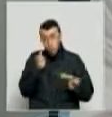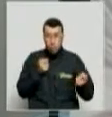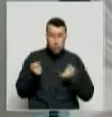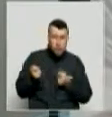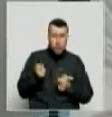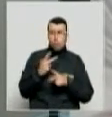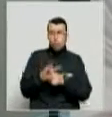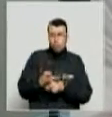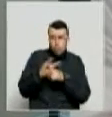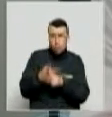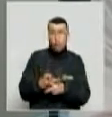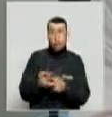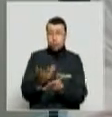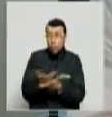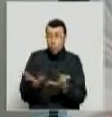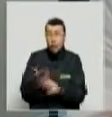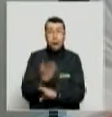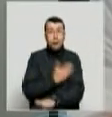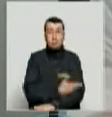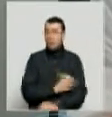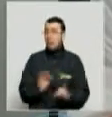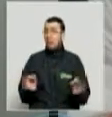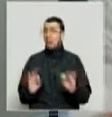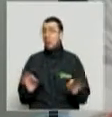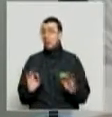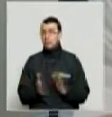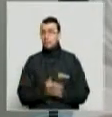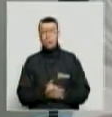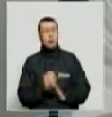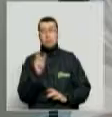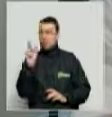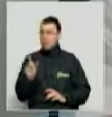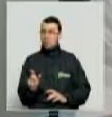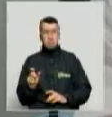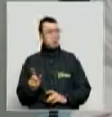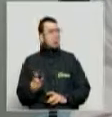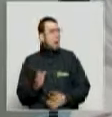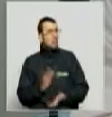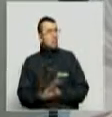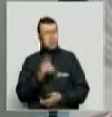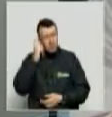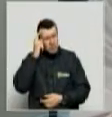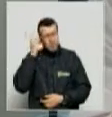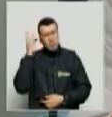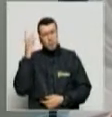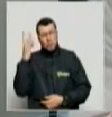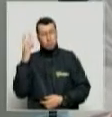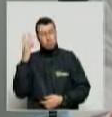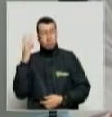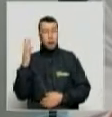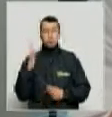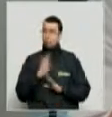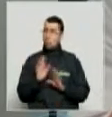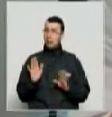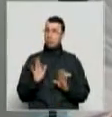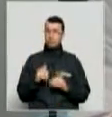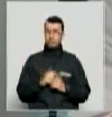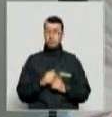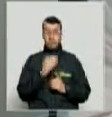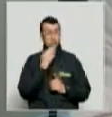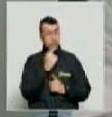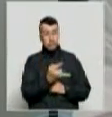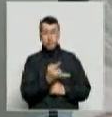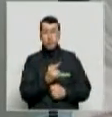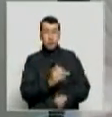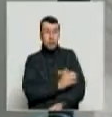médicos preventivos, no los hay. La persona se tranquiliza, fue un dolor de cabeza, me pasó, porque la presión arterial